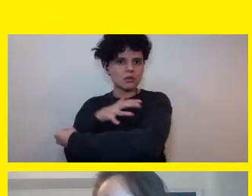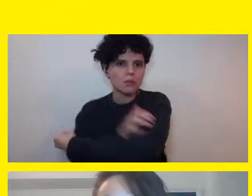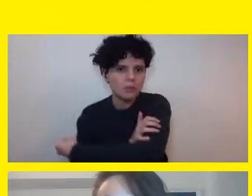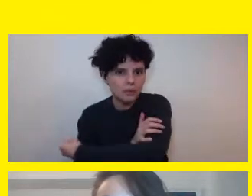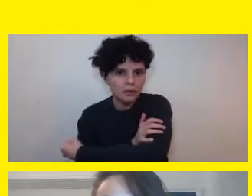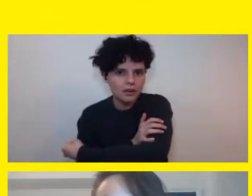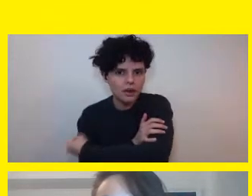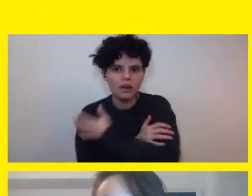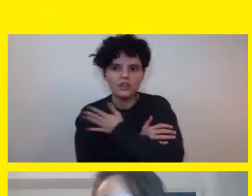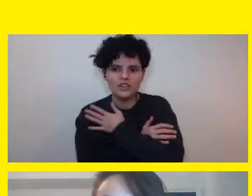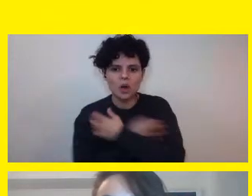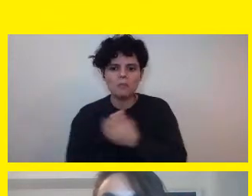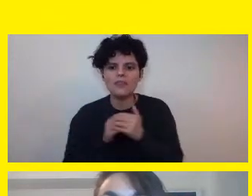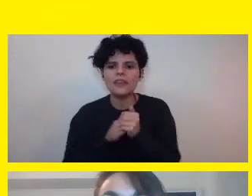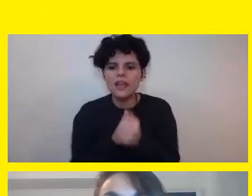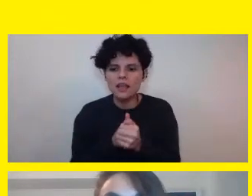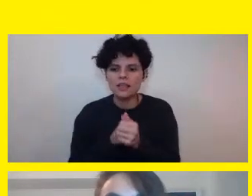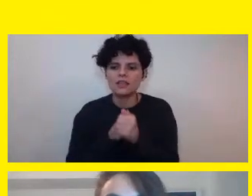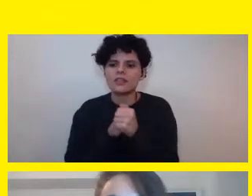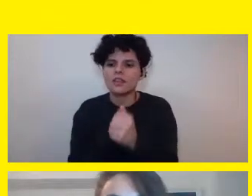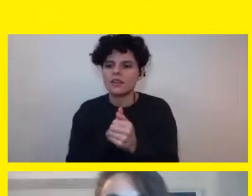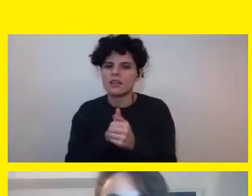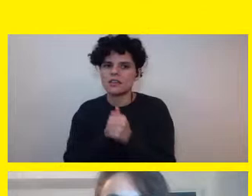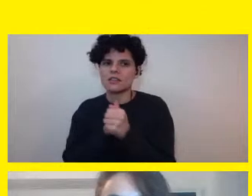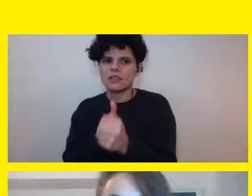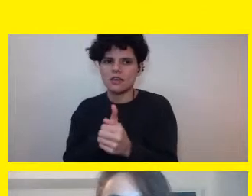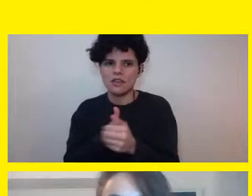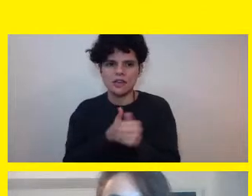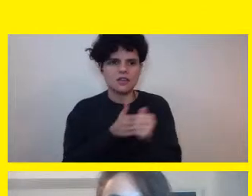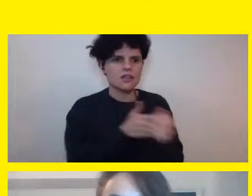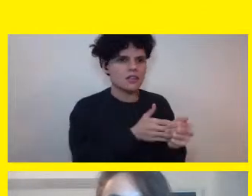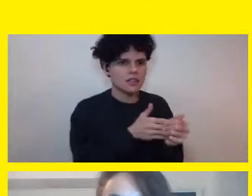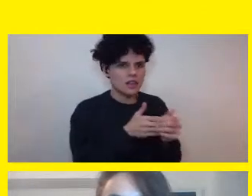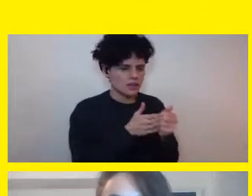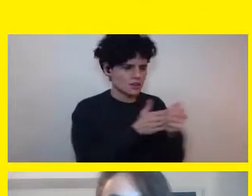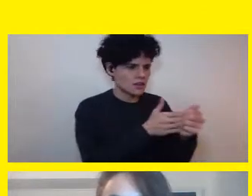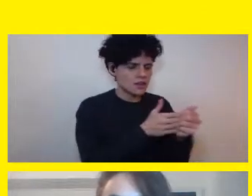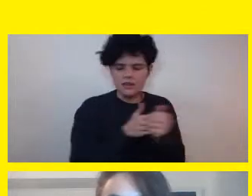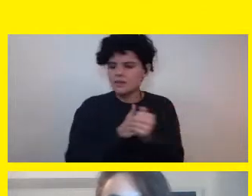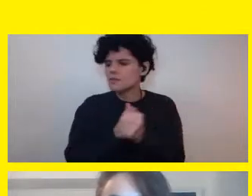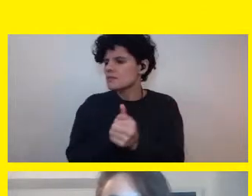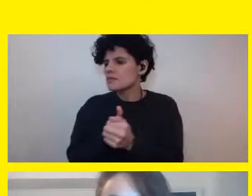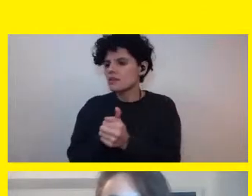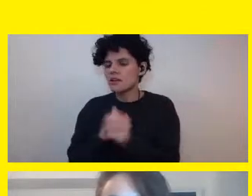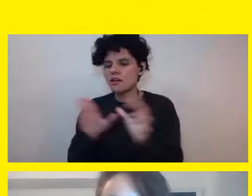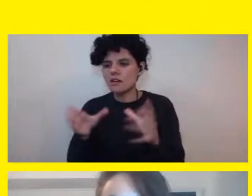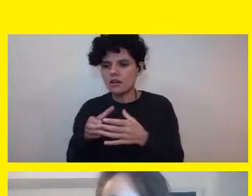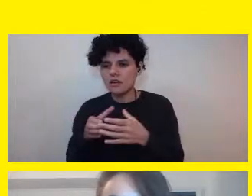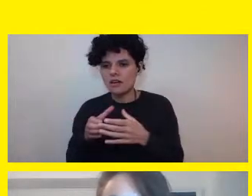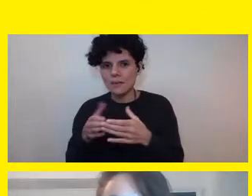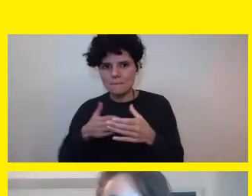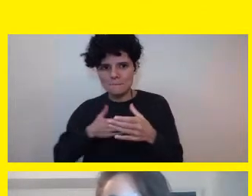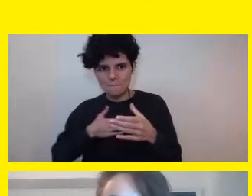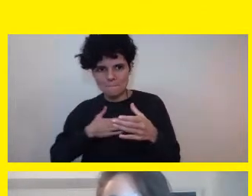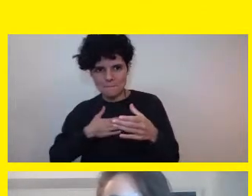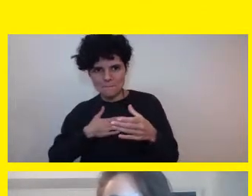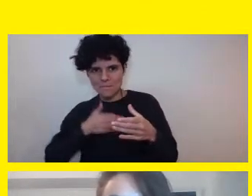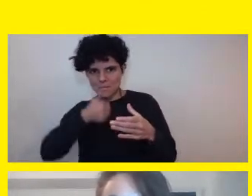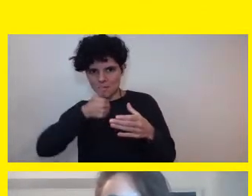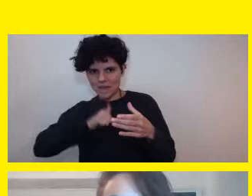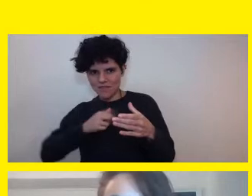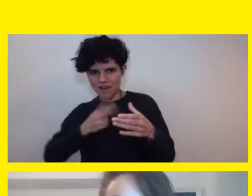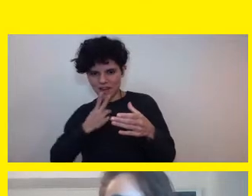dirigente y animarme a exponerme en esta dimensión, tanto más personal, más